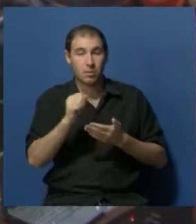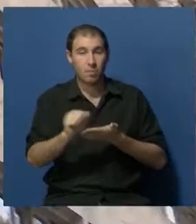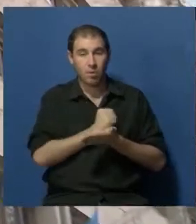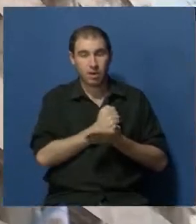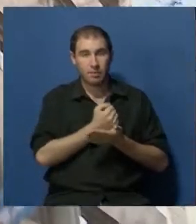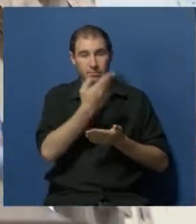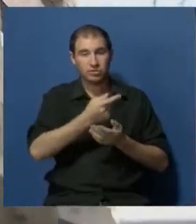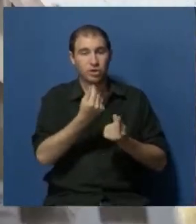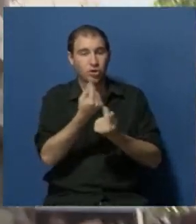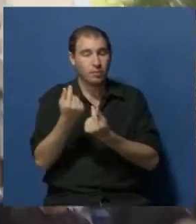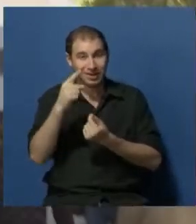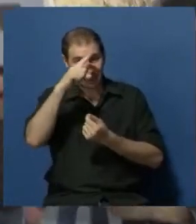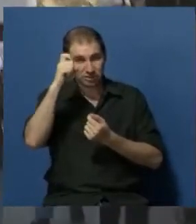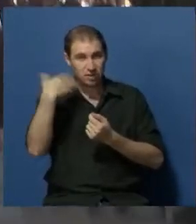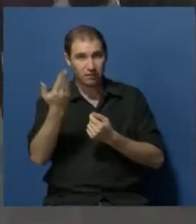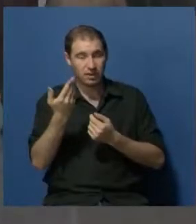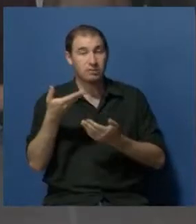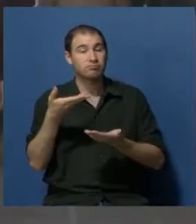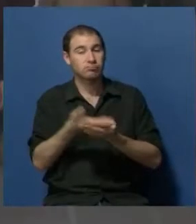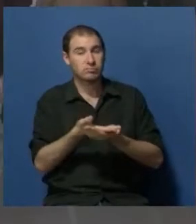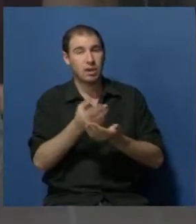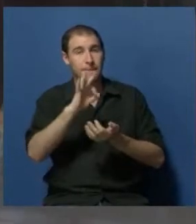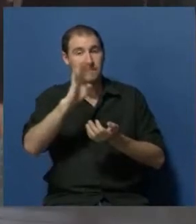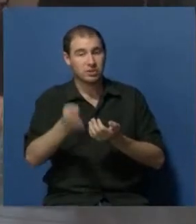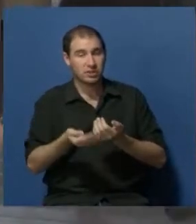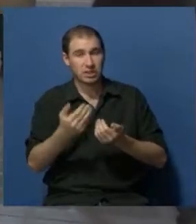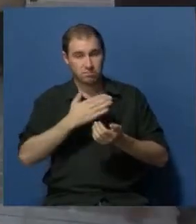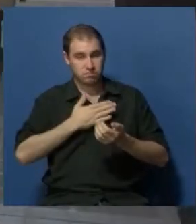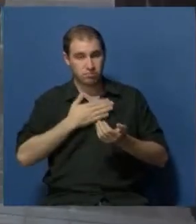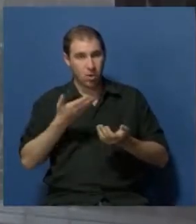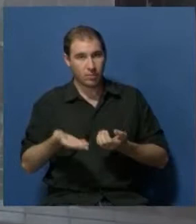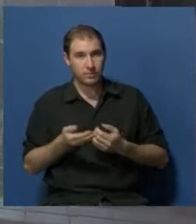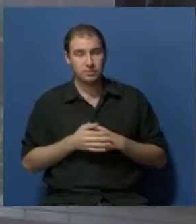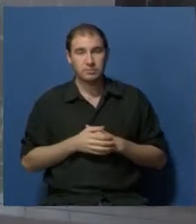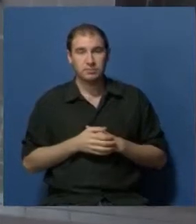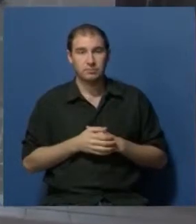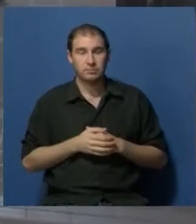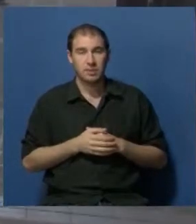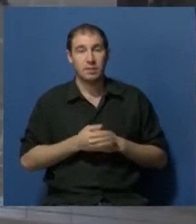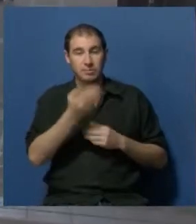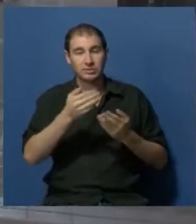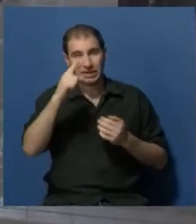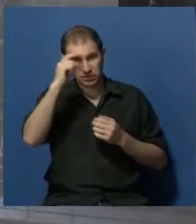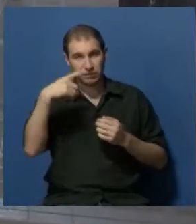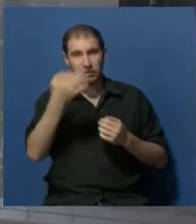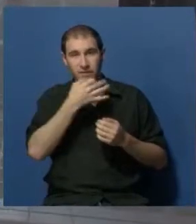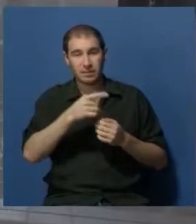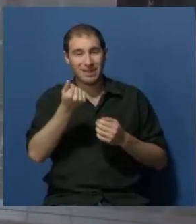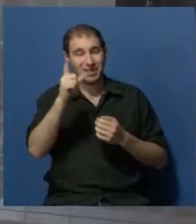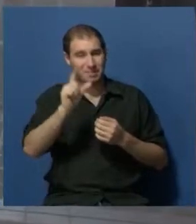los compradores, sobre todo del exterior, exigieron ese porcentaje para sí mismos, entonces los que exportaban tenían menos